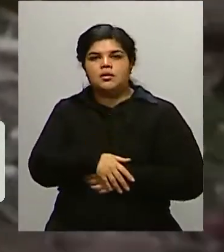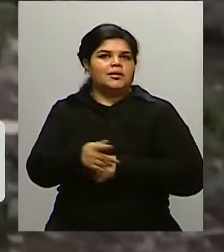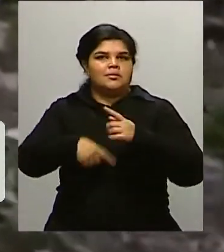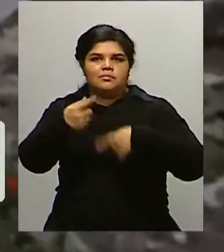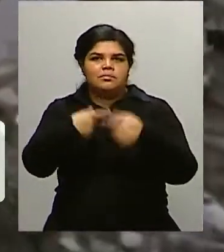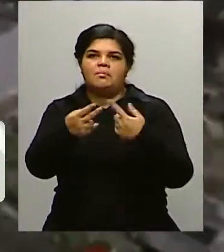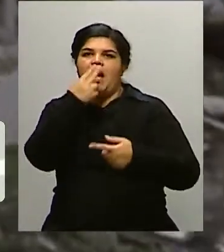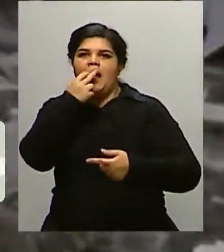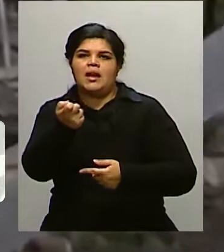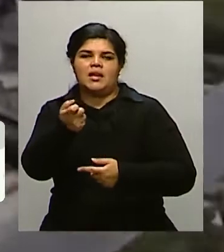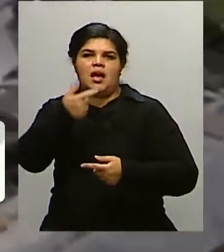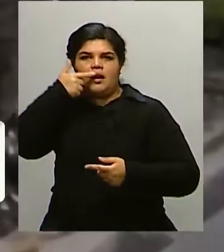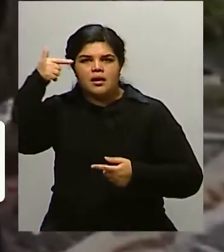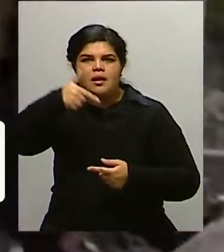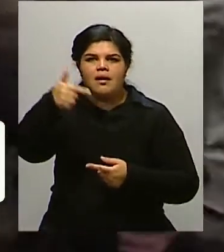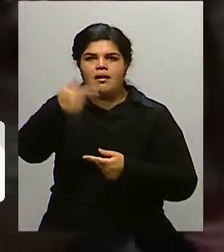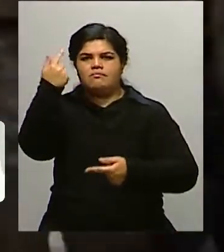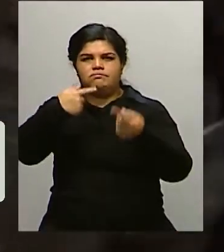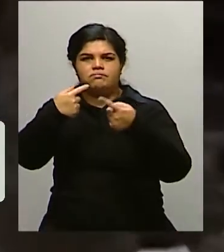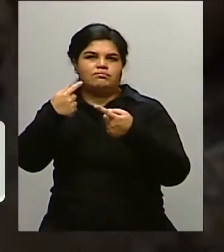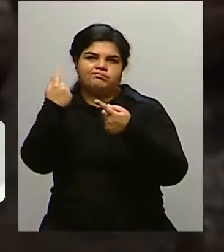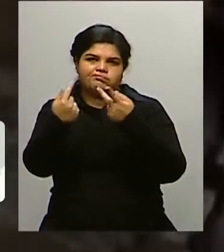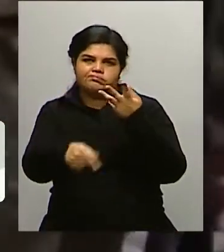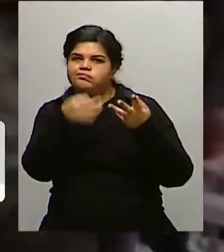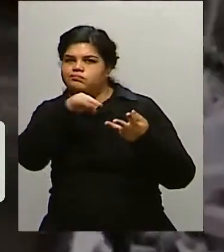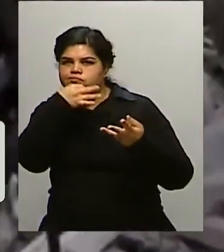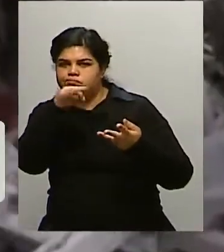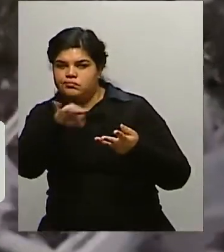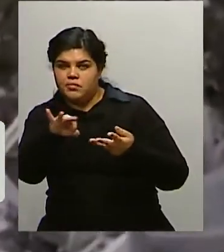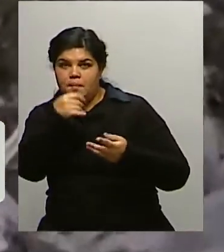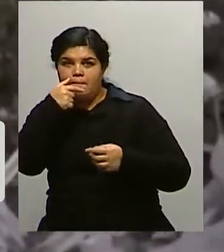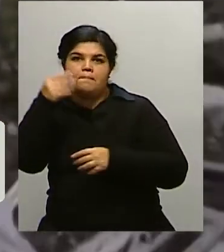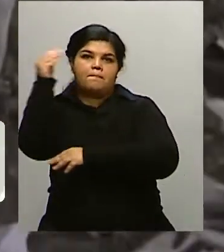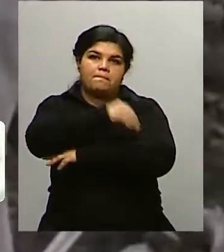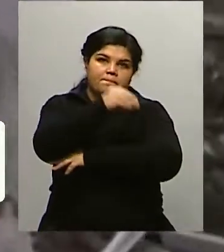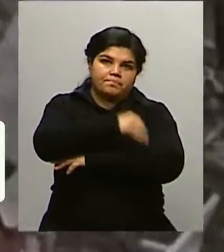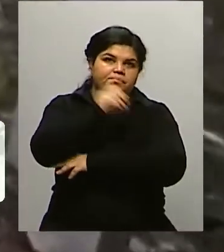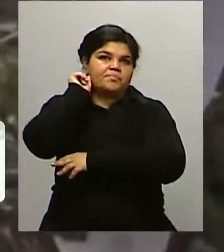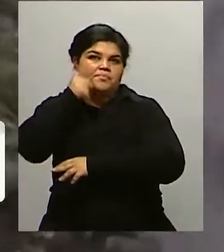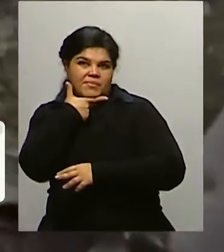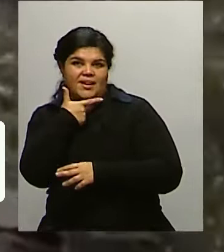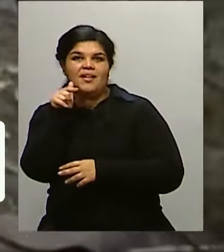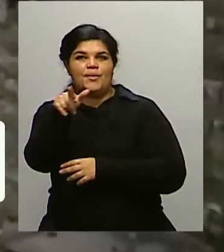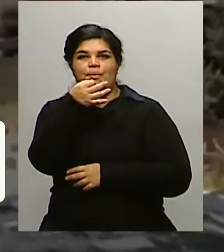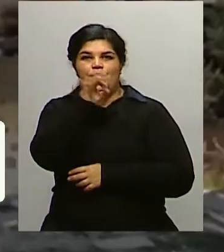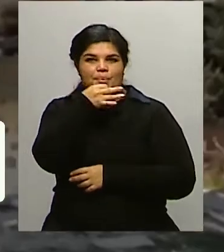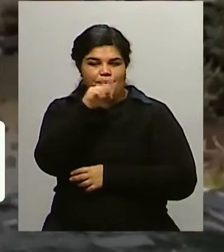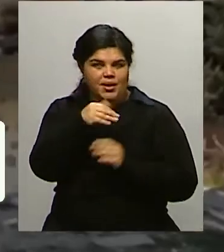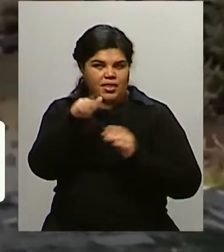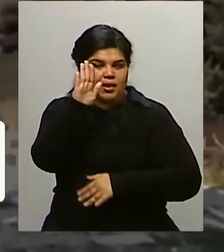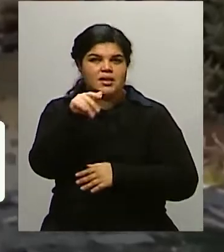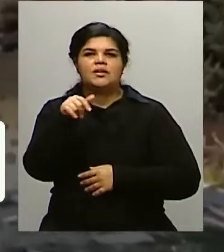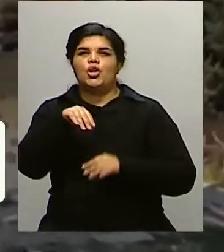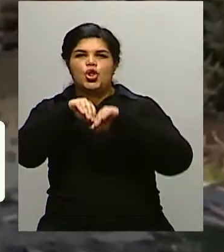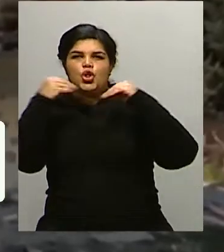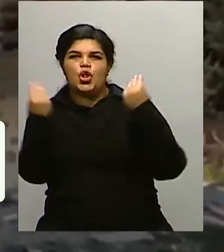naturales energéticos, principalmente de petróleo y de gas. Participa del 60% de las